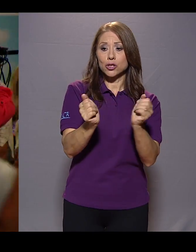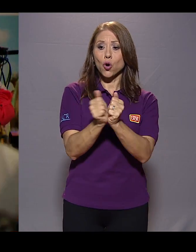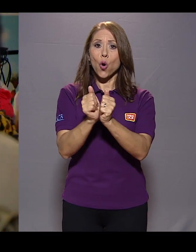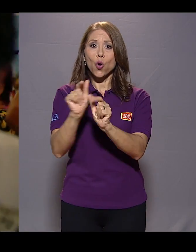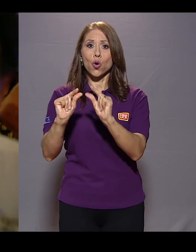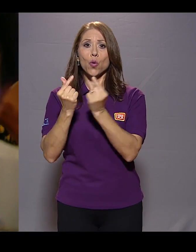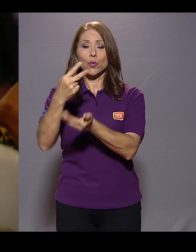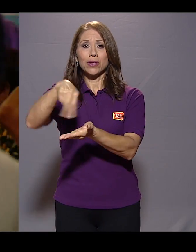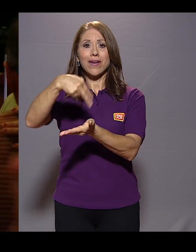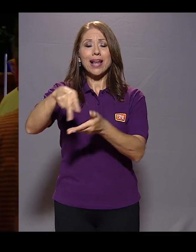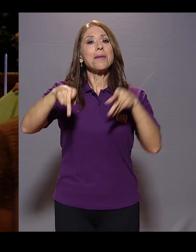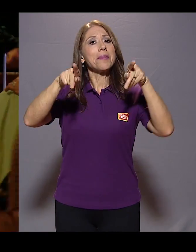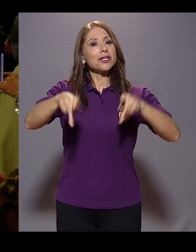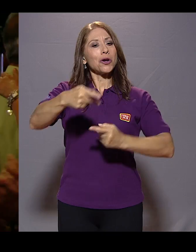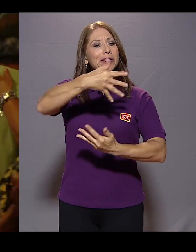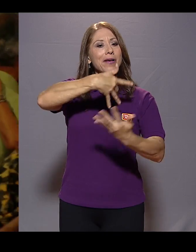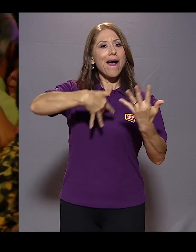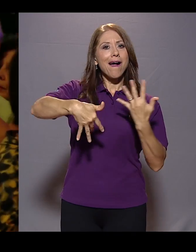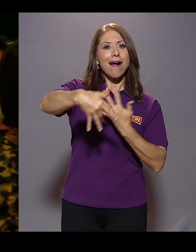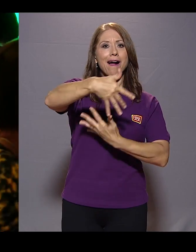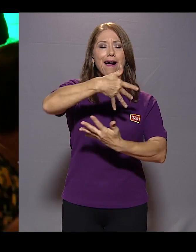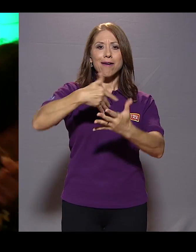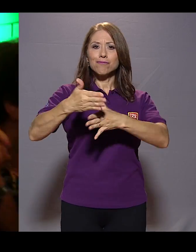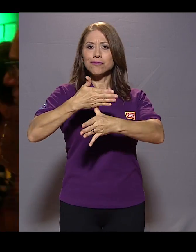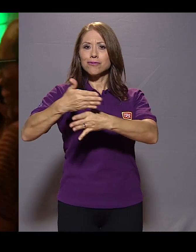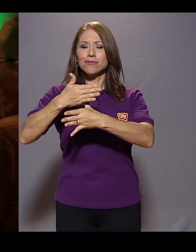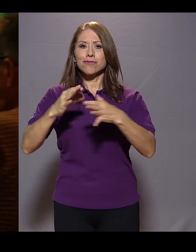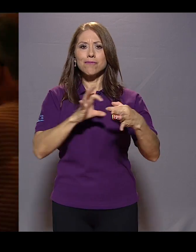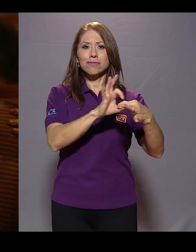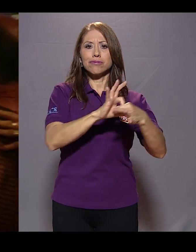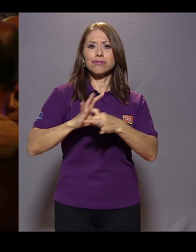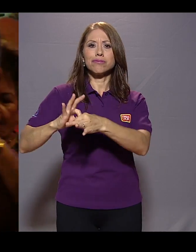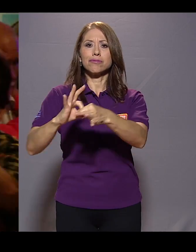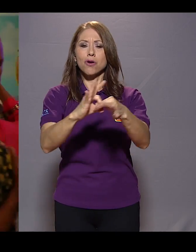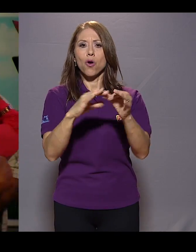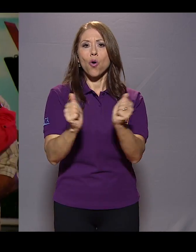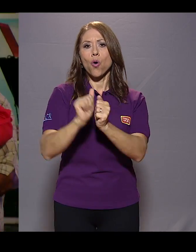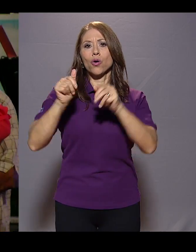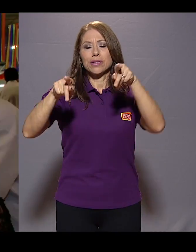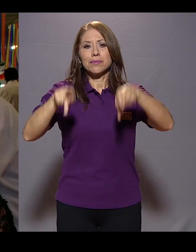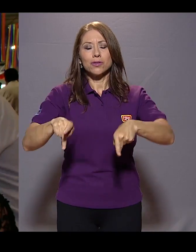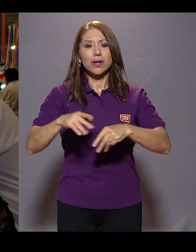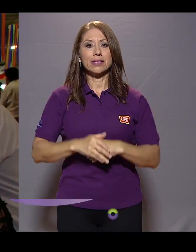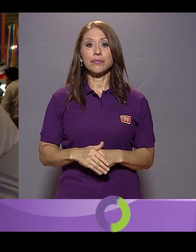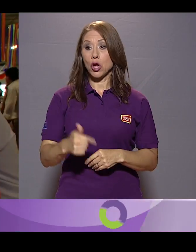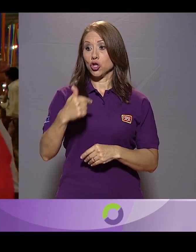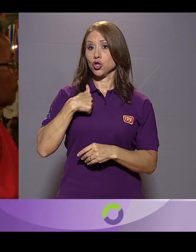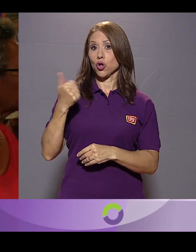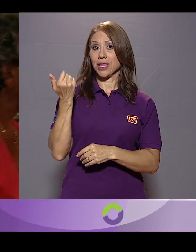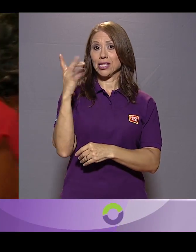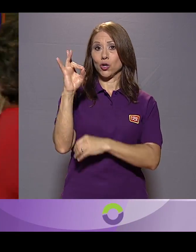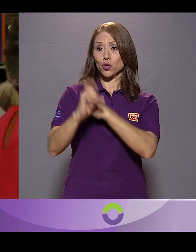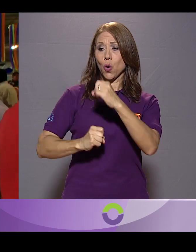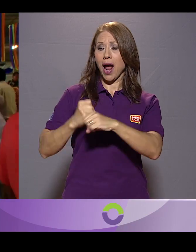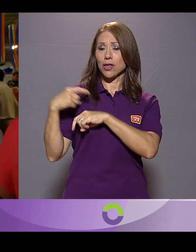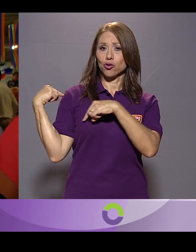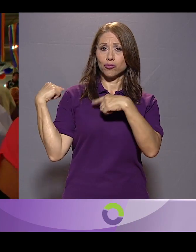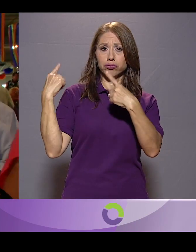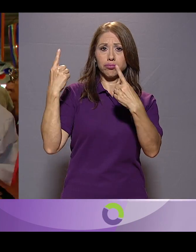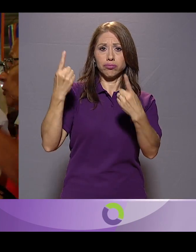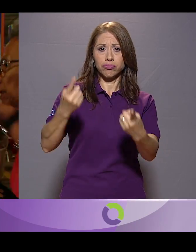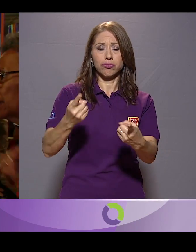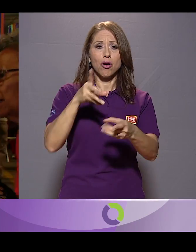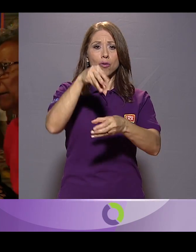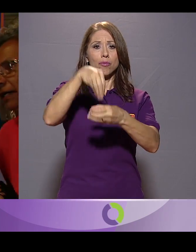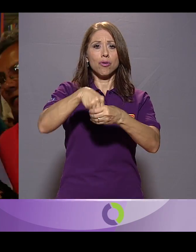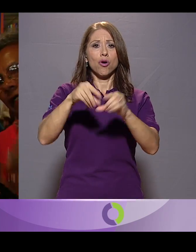como el baile, las personas puedan entablar relaciones con otras personas adultas mayores. Tengo 18 años de estar en el grupo de AGECO.